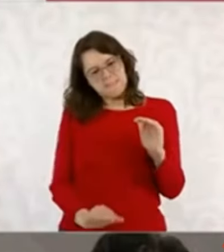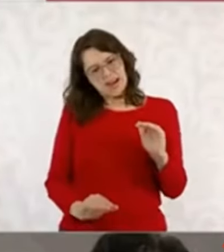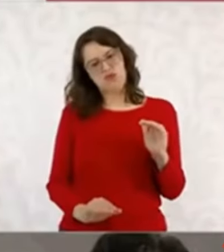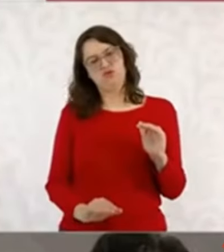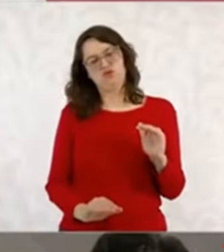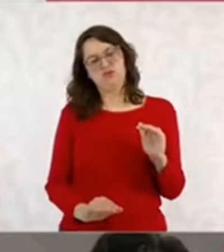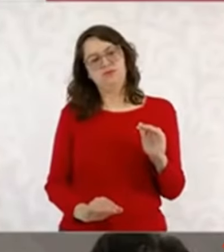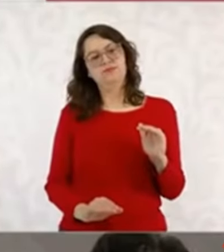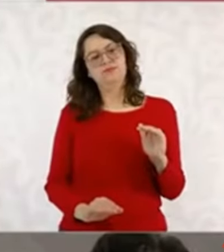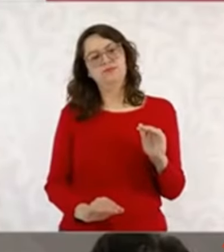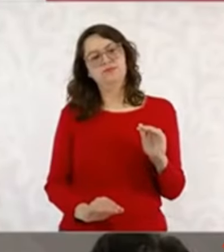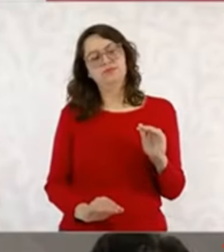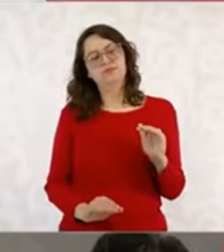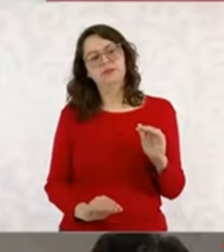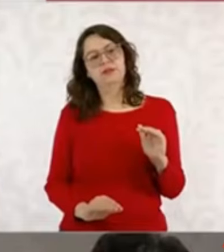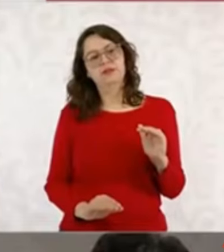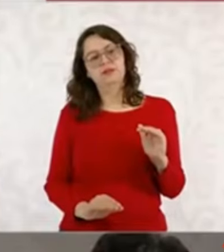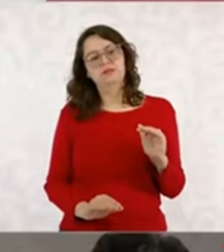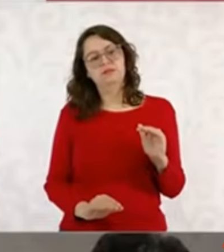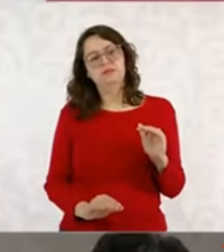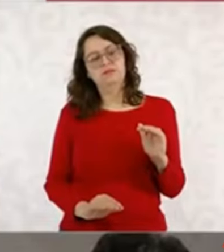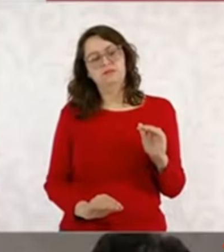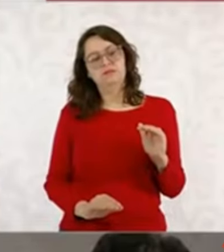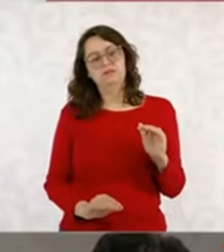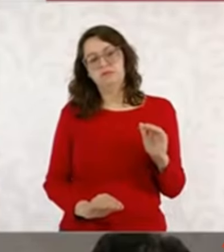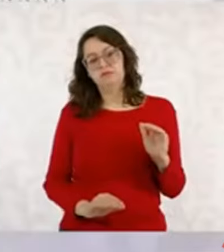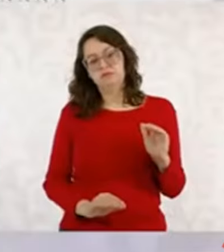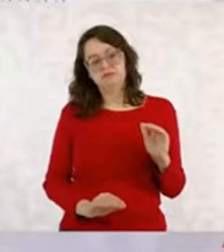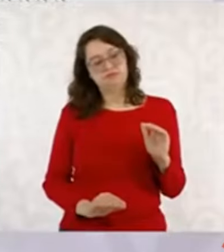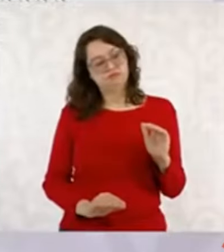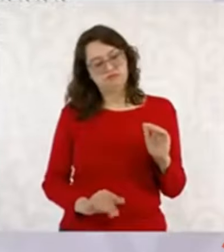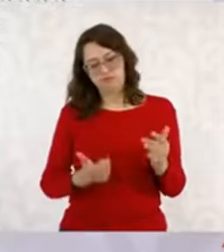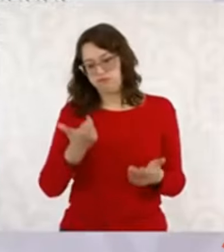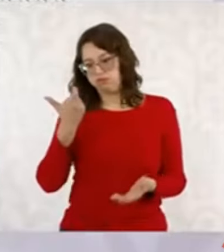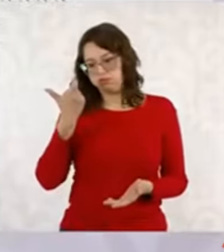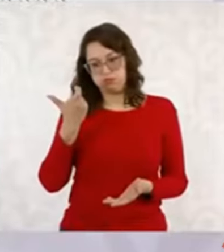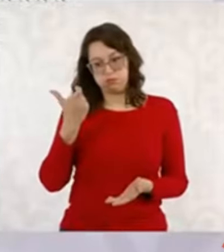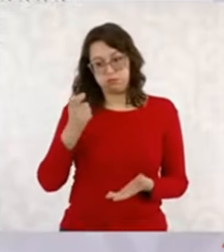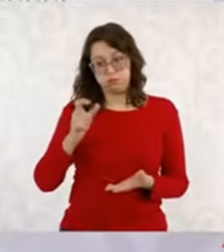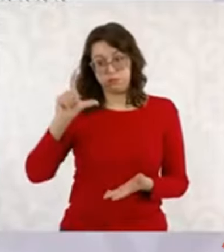el poder de compra del salario mínimo. Es decir, disminuye el salario mínimo.